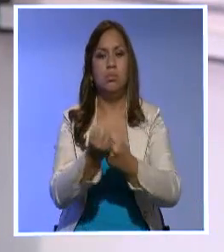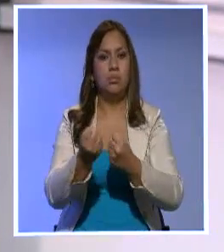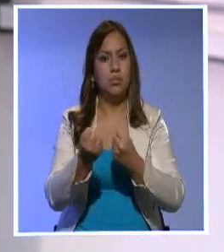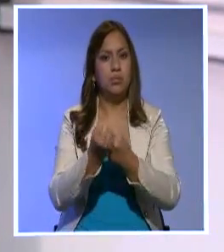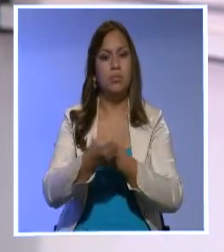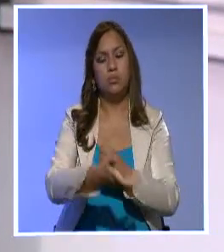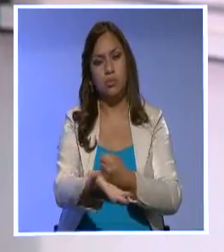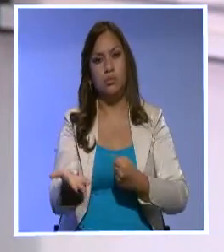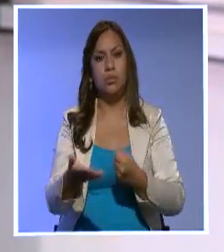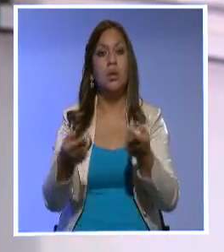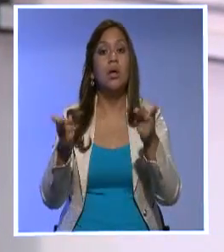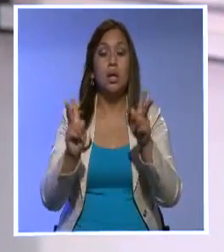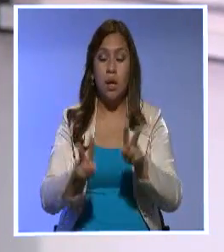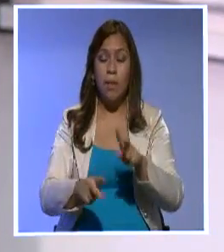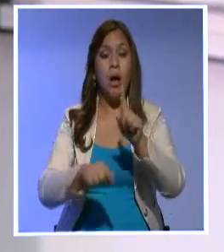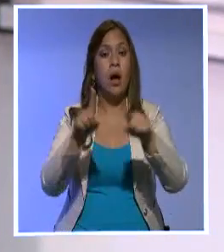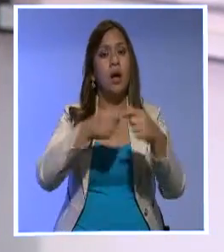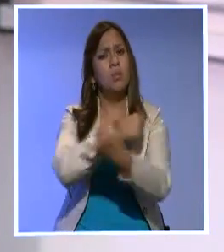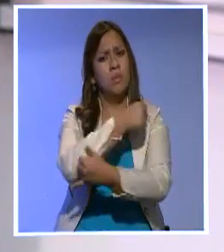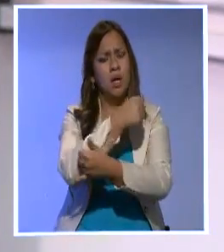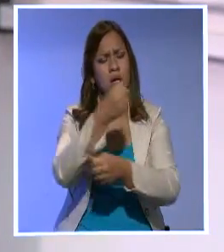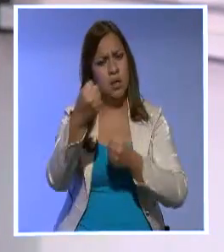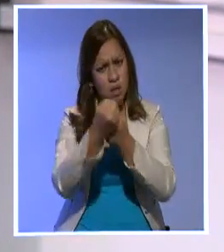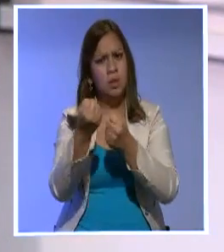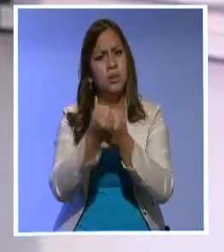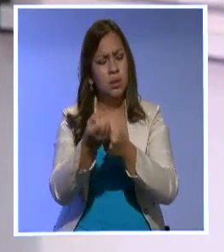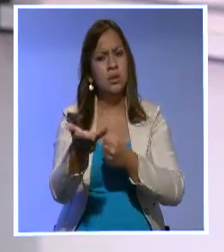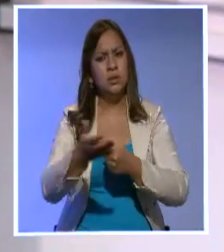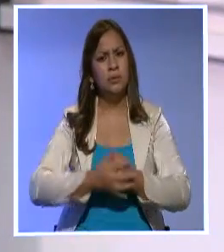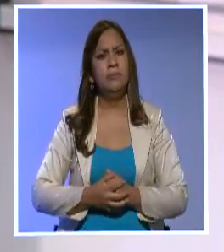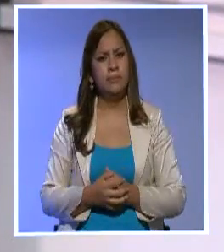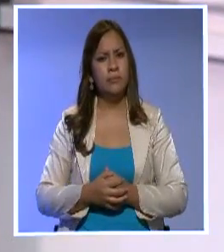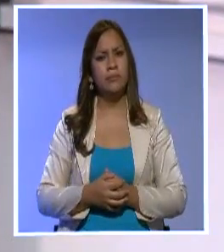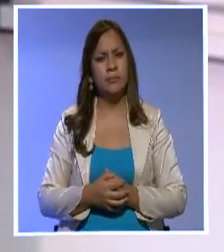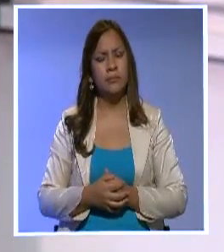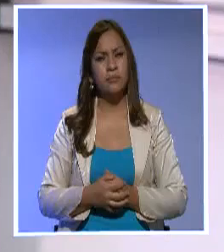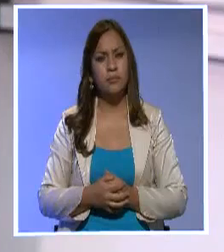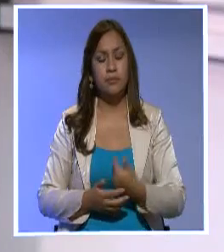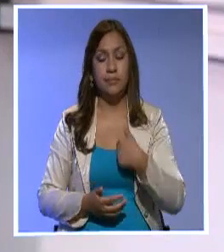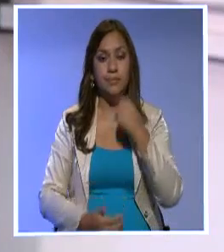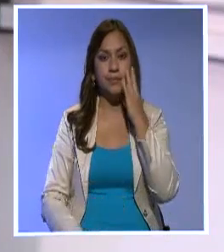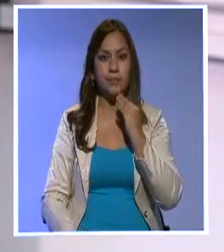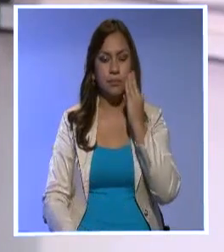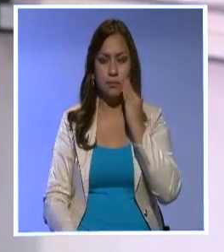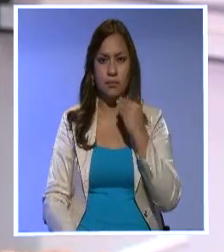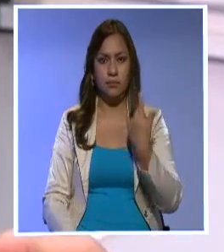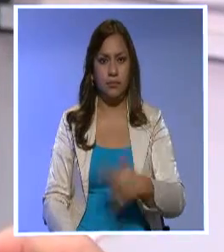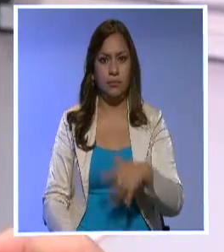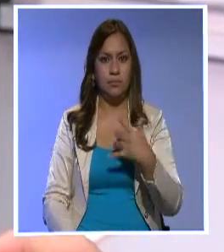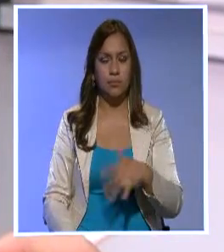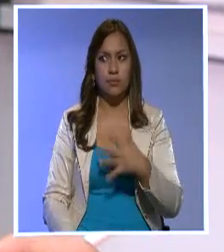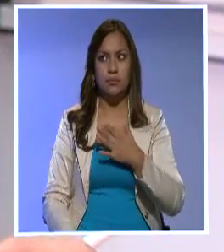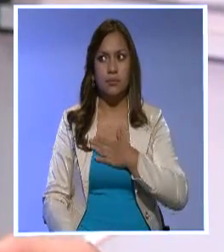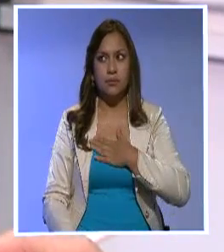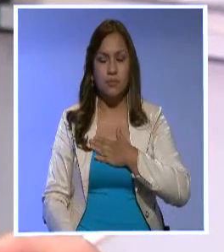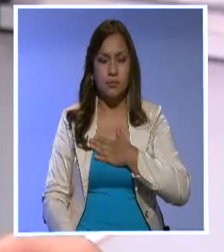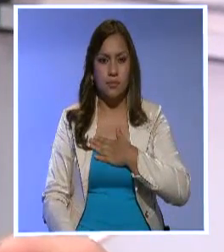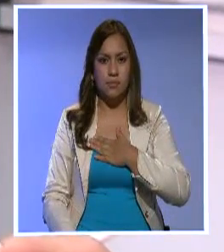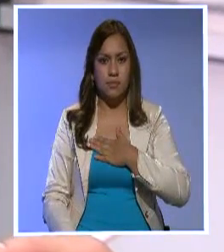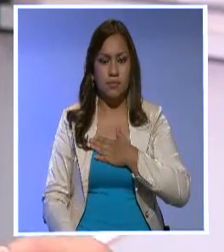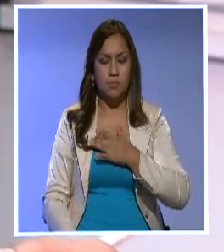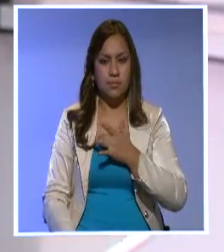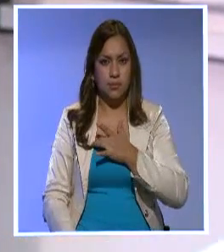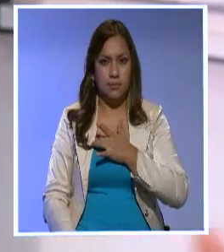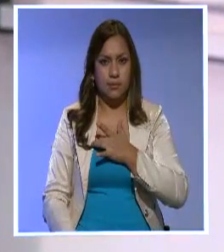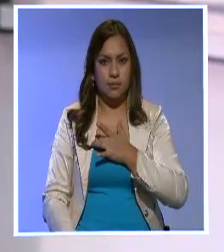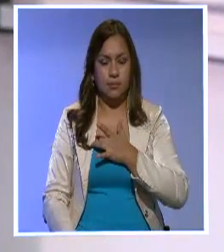y para los países del mundo realmente fue para mí una experiencia que nos que nos